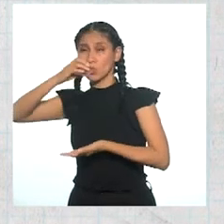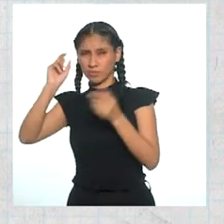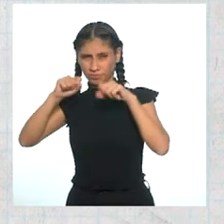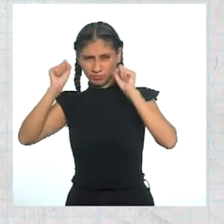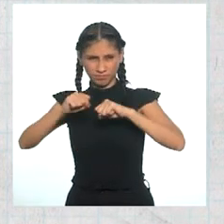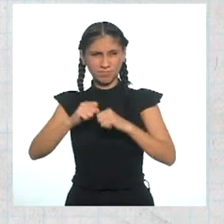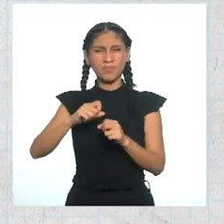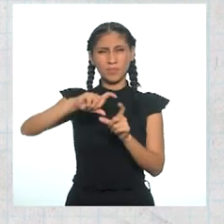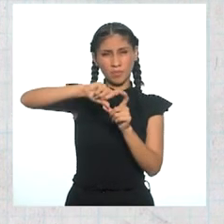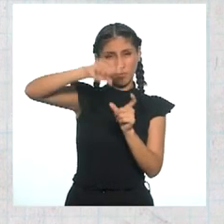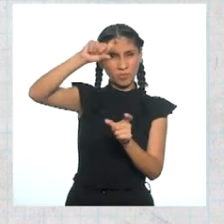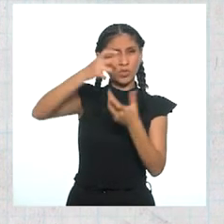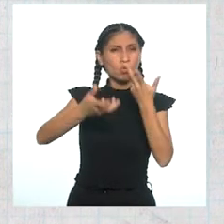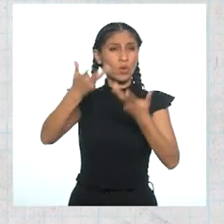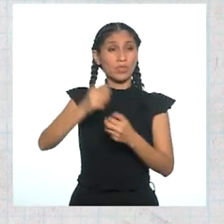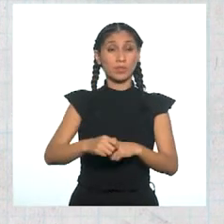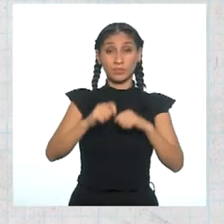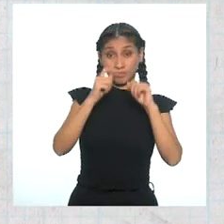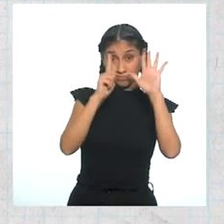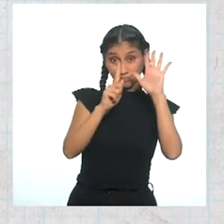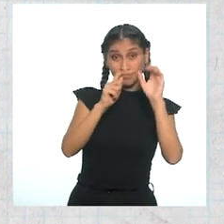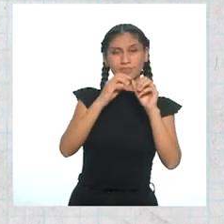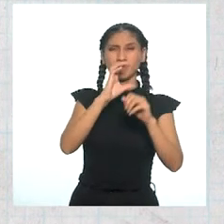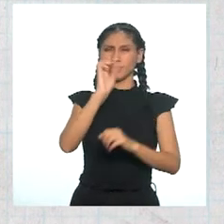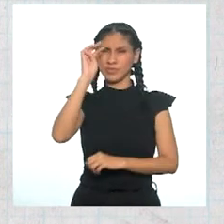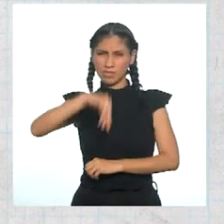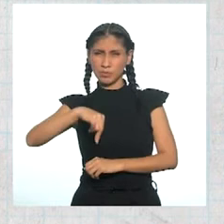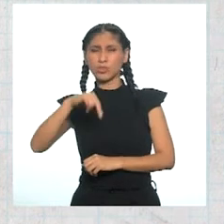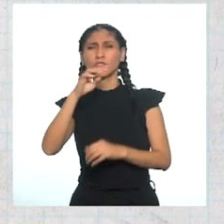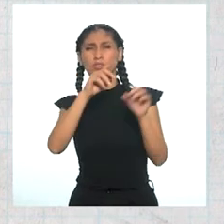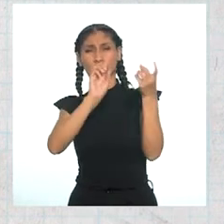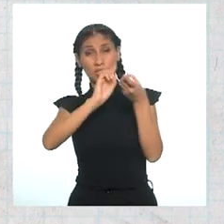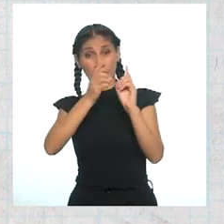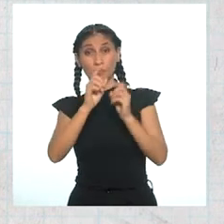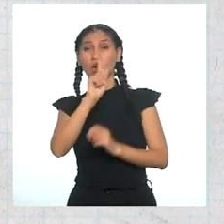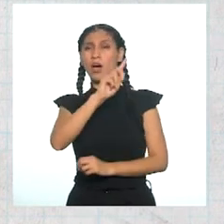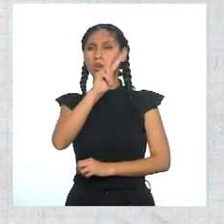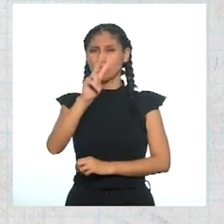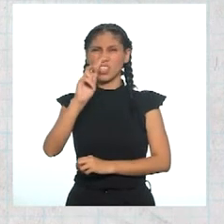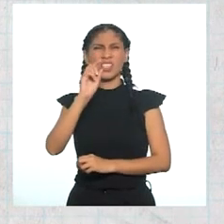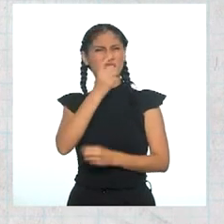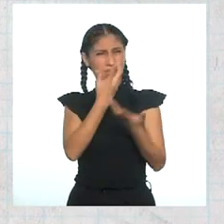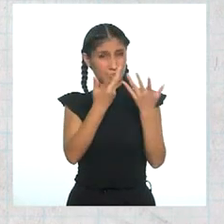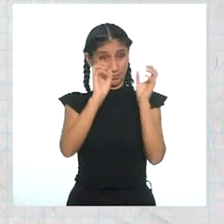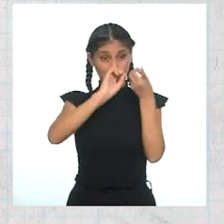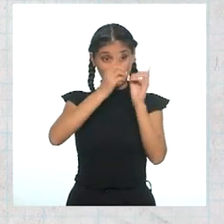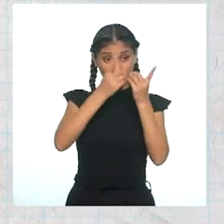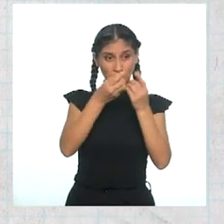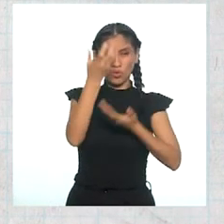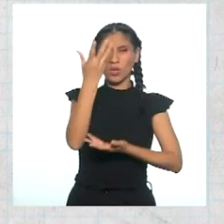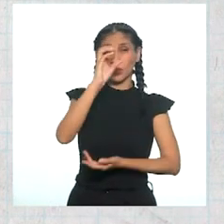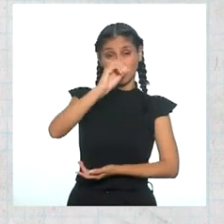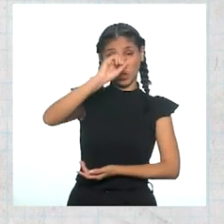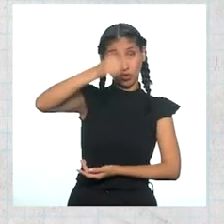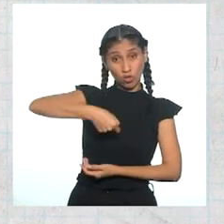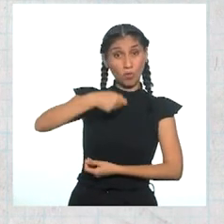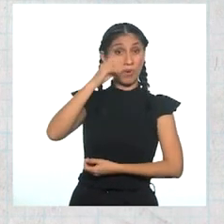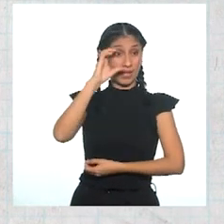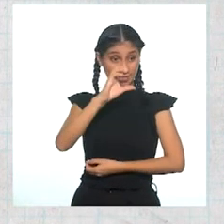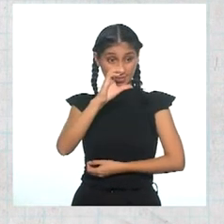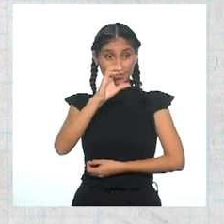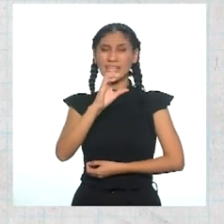la longitud 6 centímetros y 11 centímetros se convierten a 0,6 decímetros